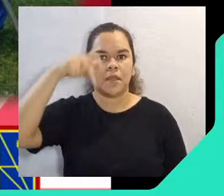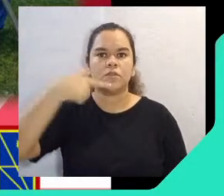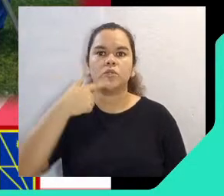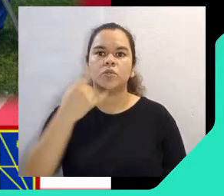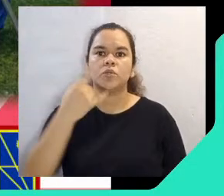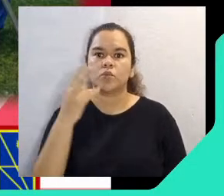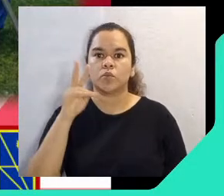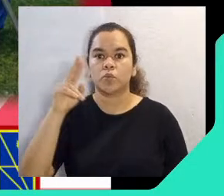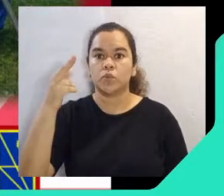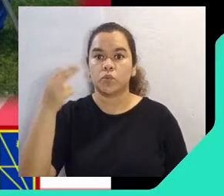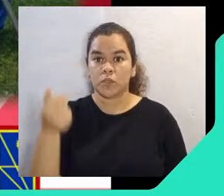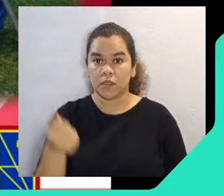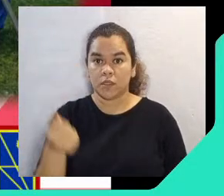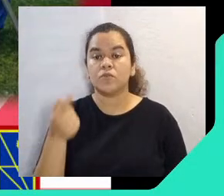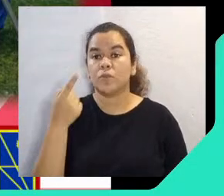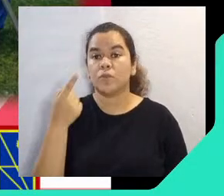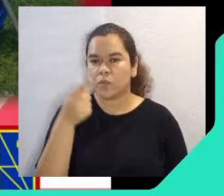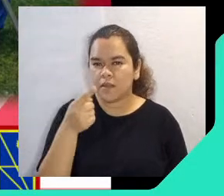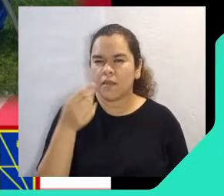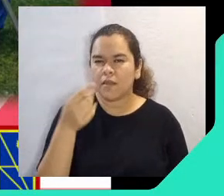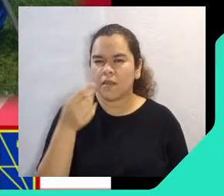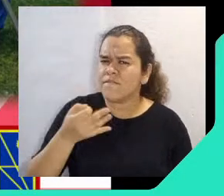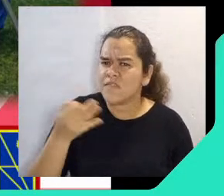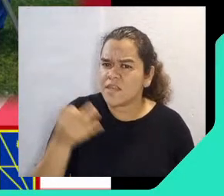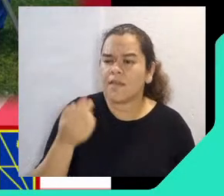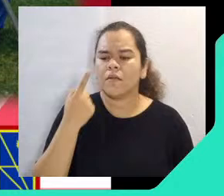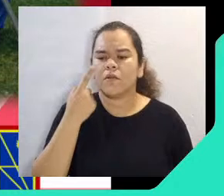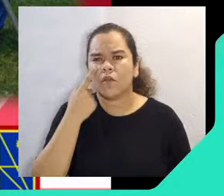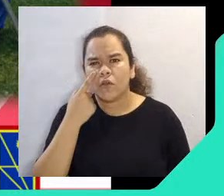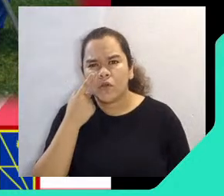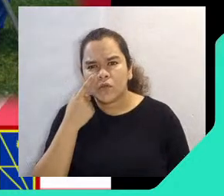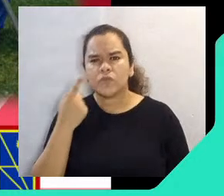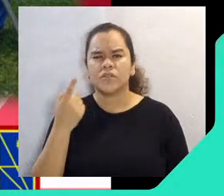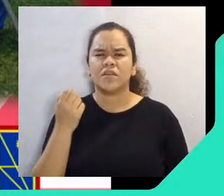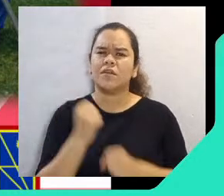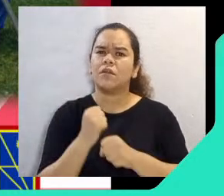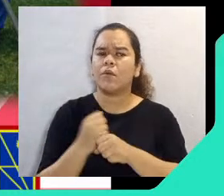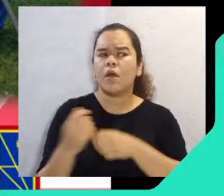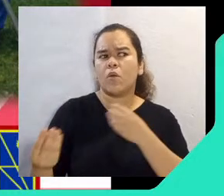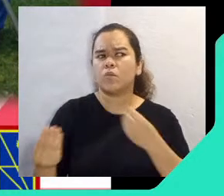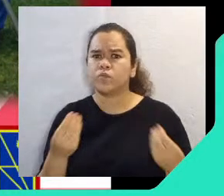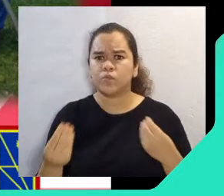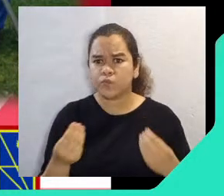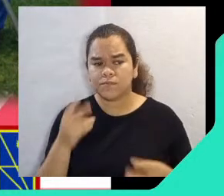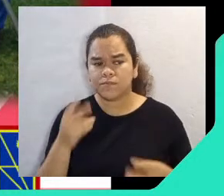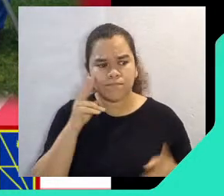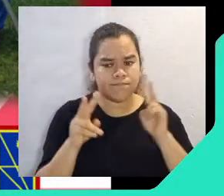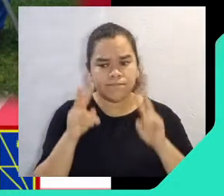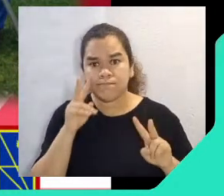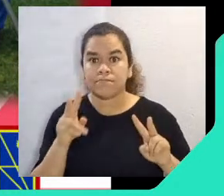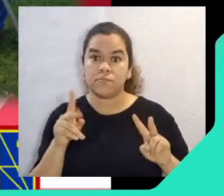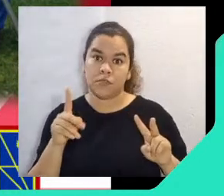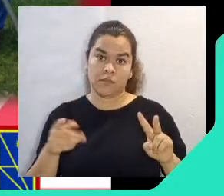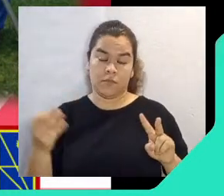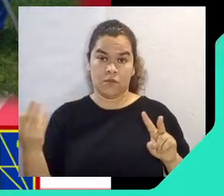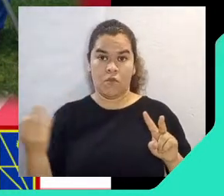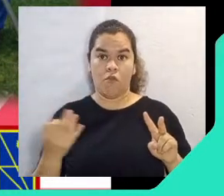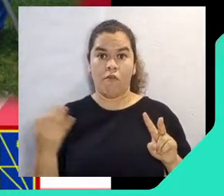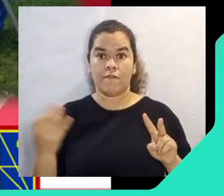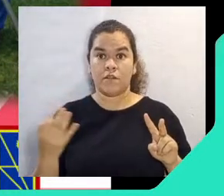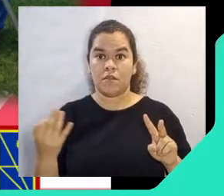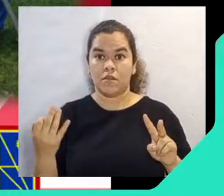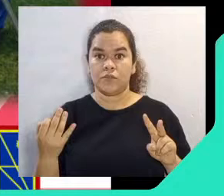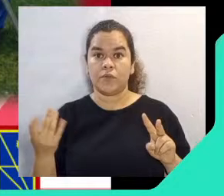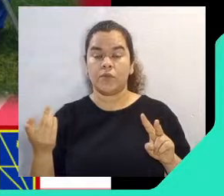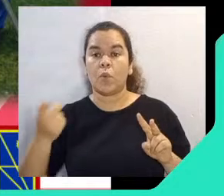a ambientizarse, a poder conocer cómo es la actividad profesional. Y también tienen la obligatoriedad de